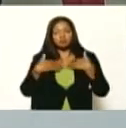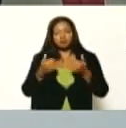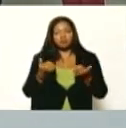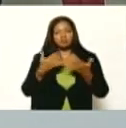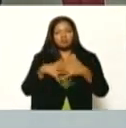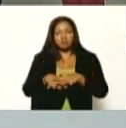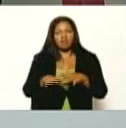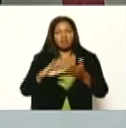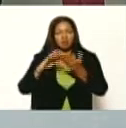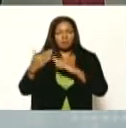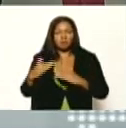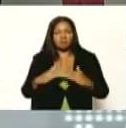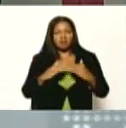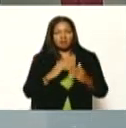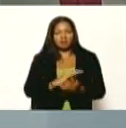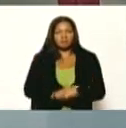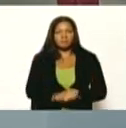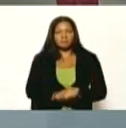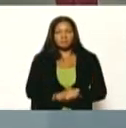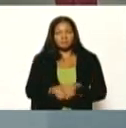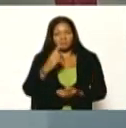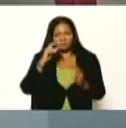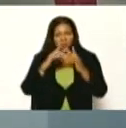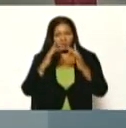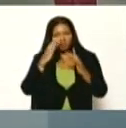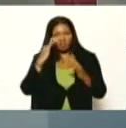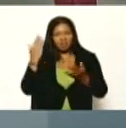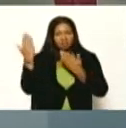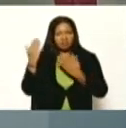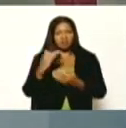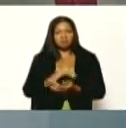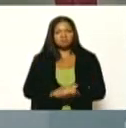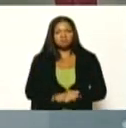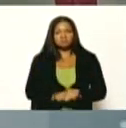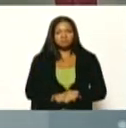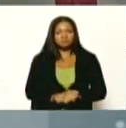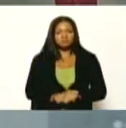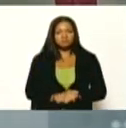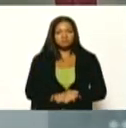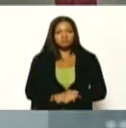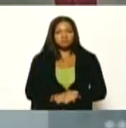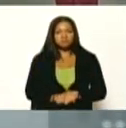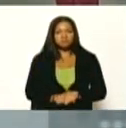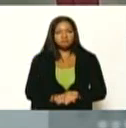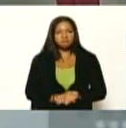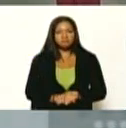integral comunitaria. Adelante, Odilia, conversadito.